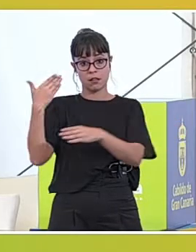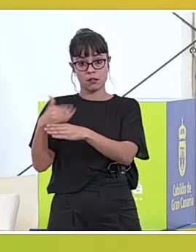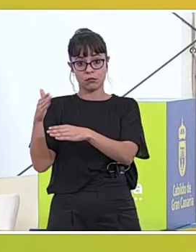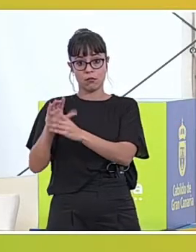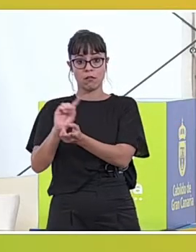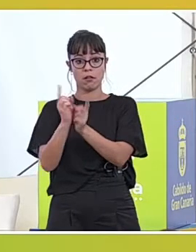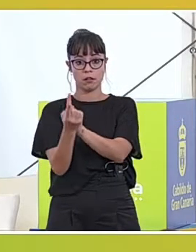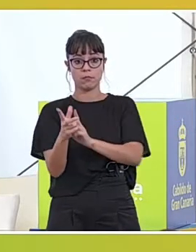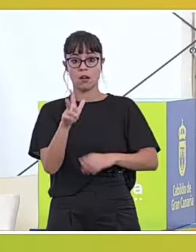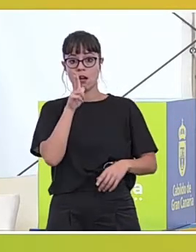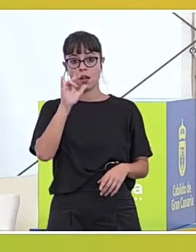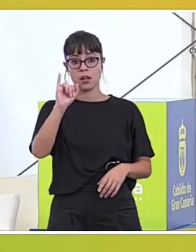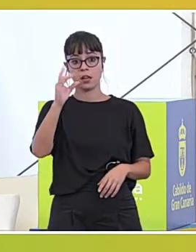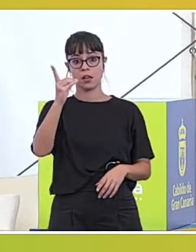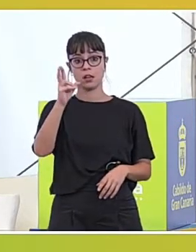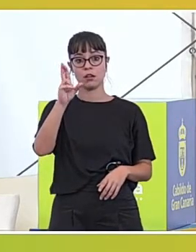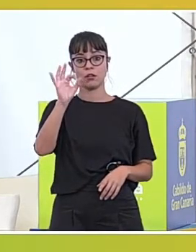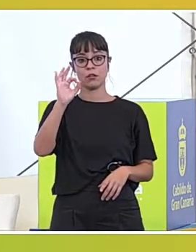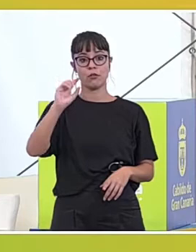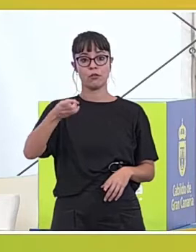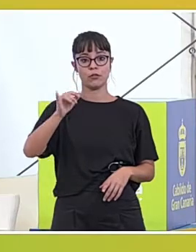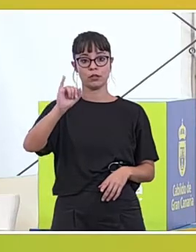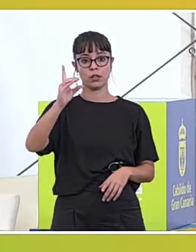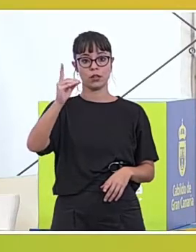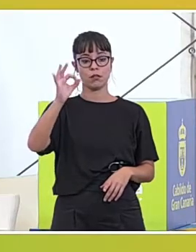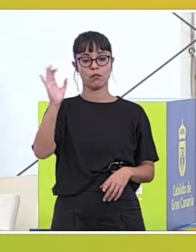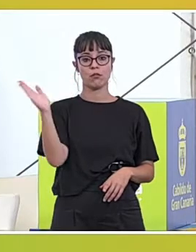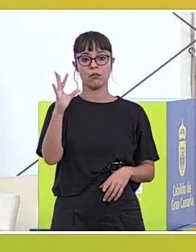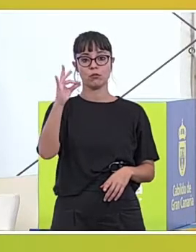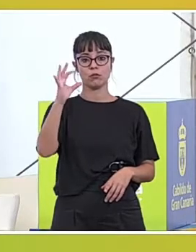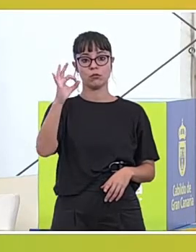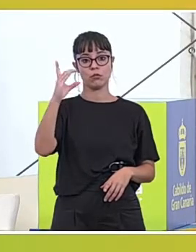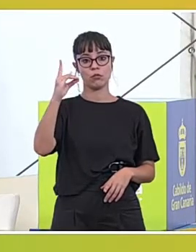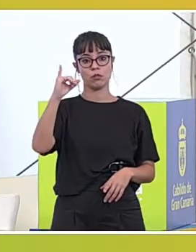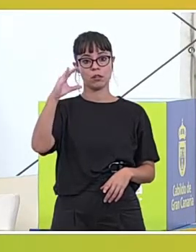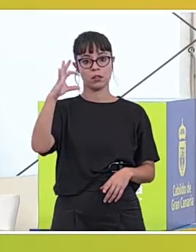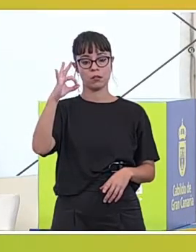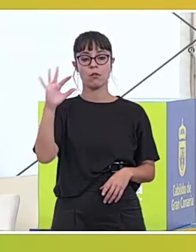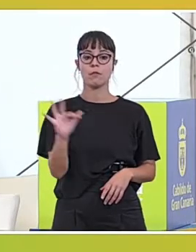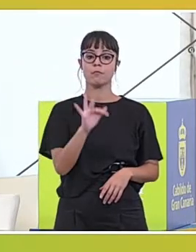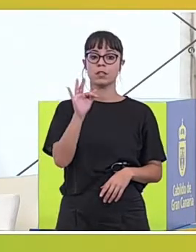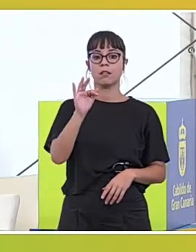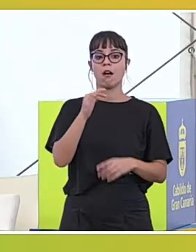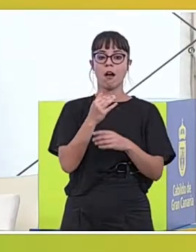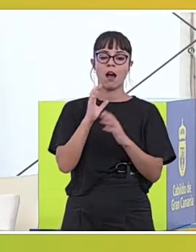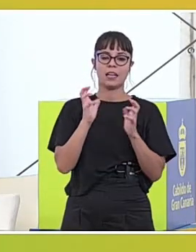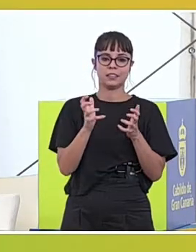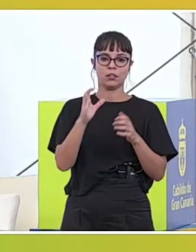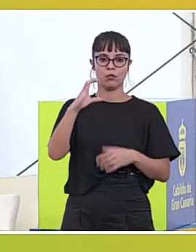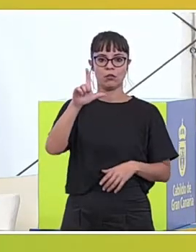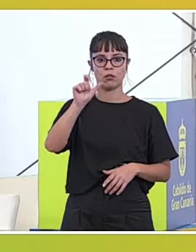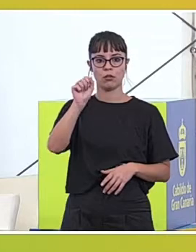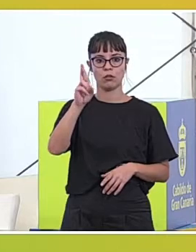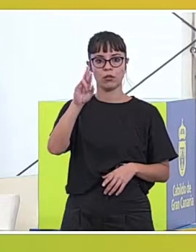sódico y ácido clorhídrico. Y por otro lado, por ejemplo, la ósmosis por presión retardada y la